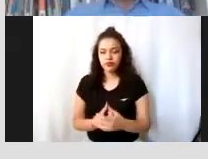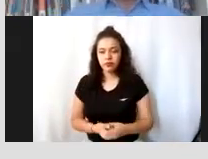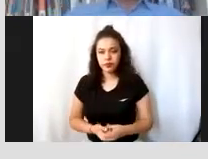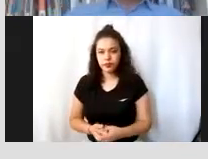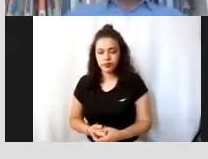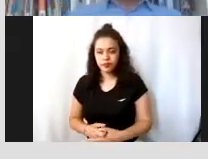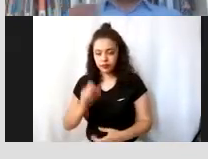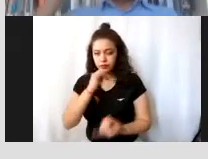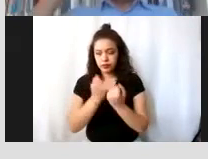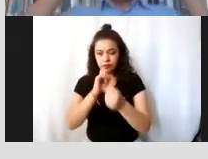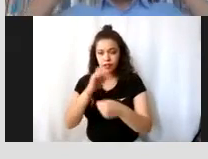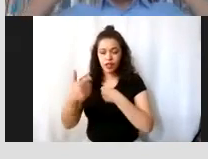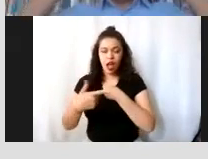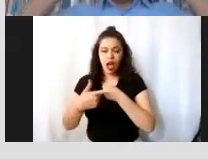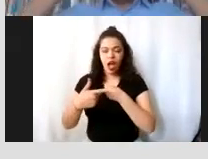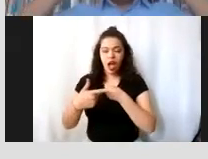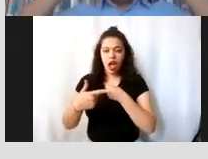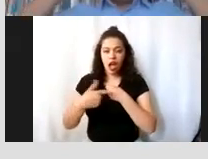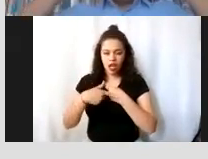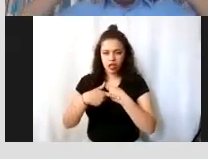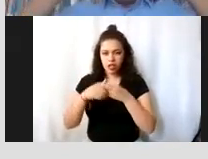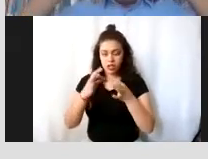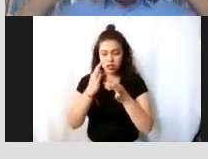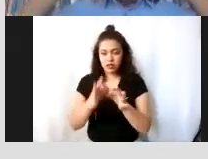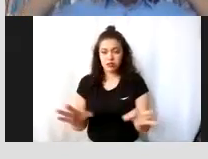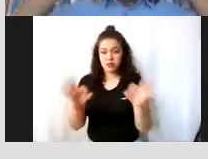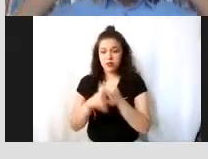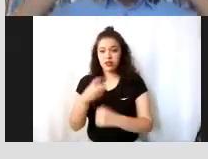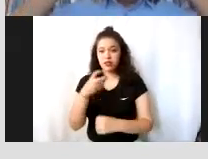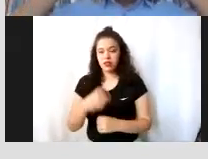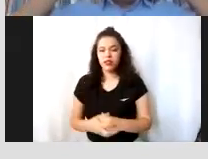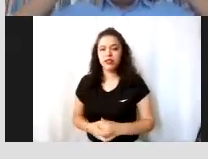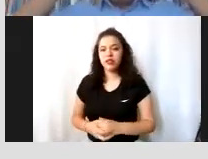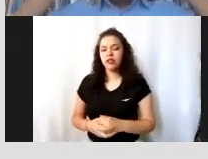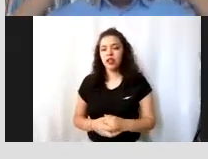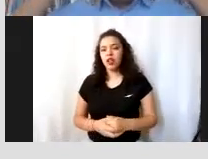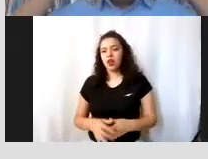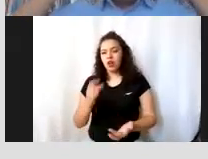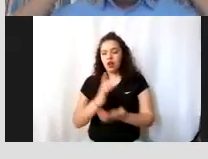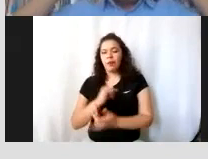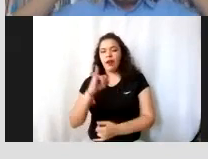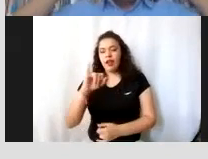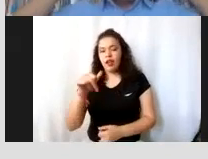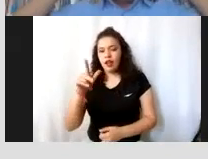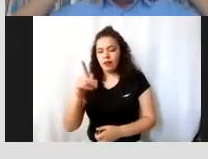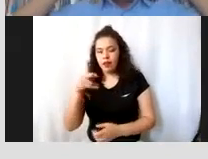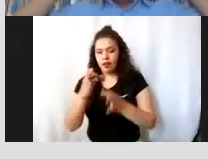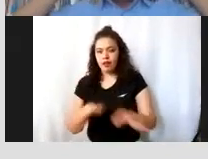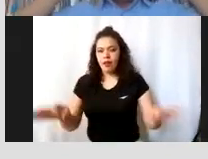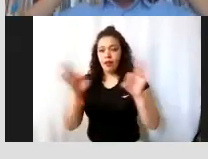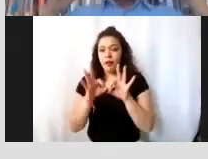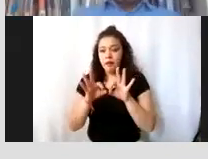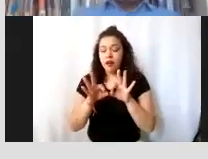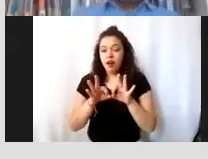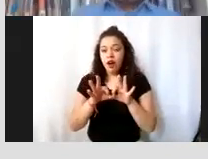¿quieres comentar un poco al respecto? Esto es importante porque no solamente para tu IAP puede ser importante esto, sino para todas las